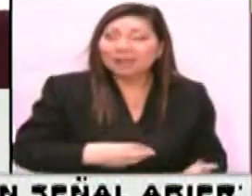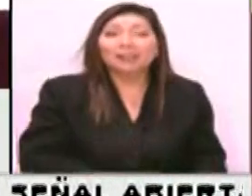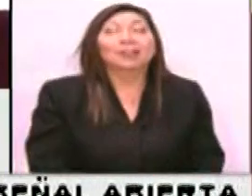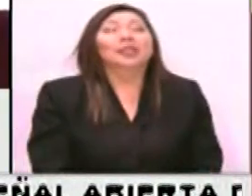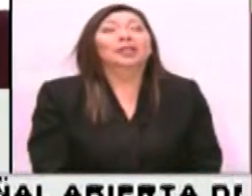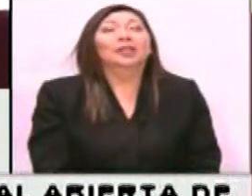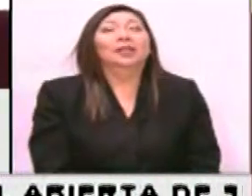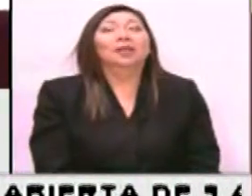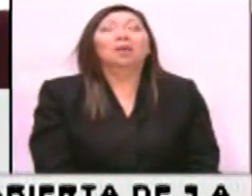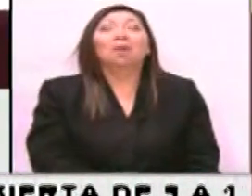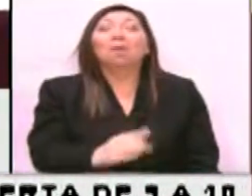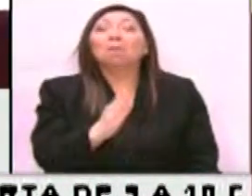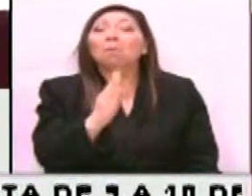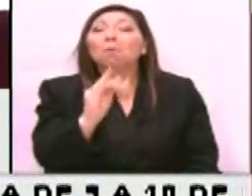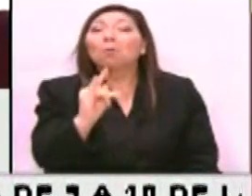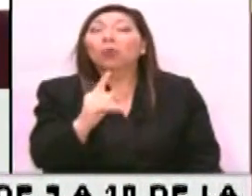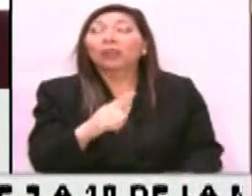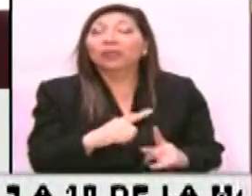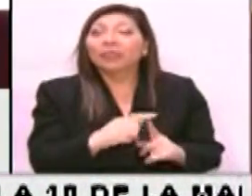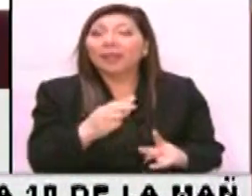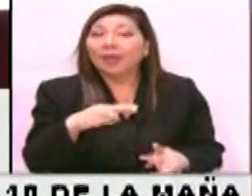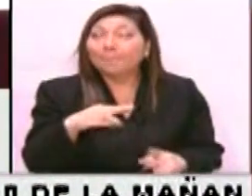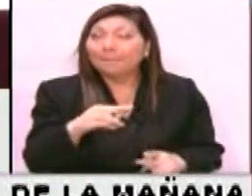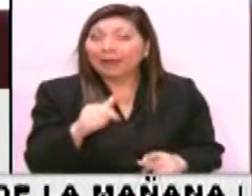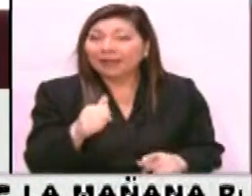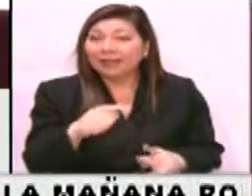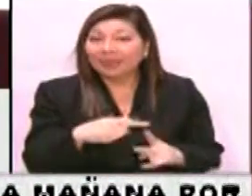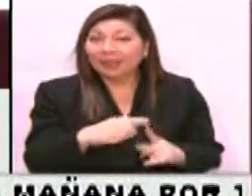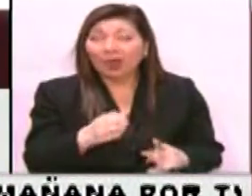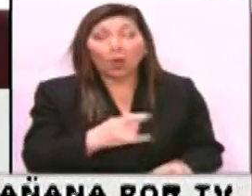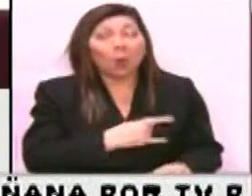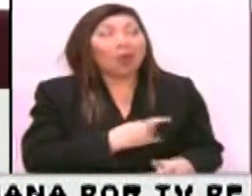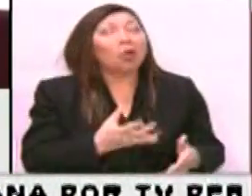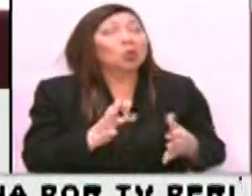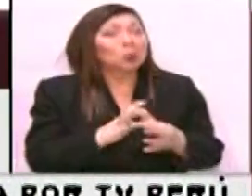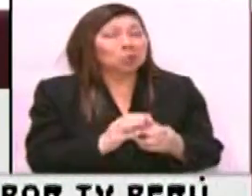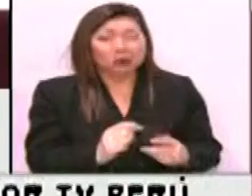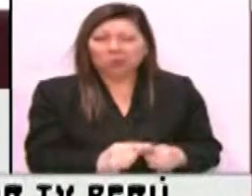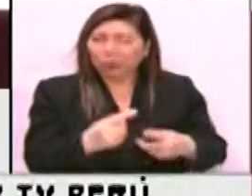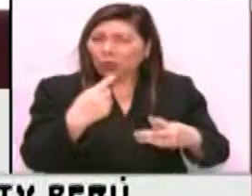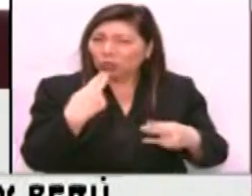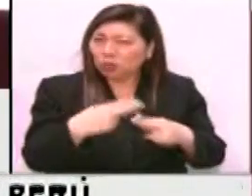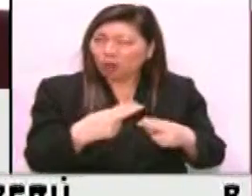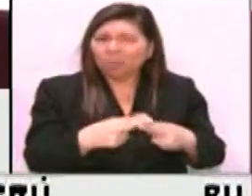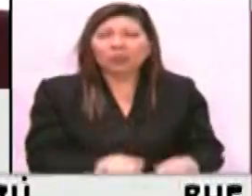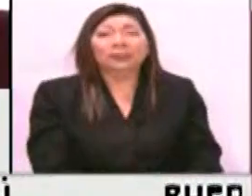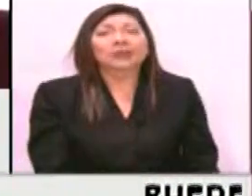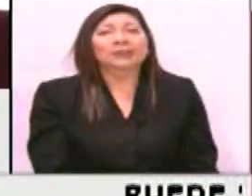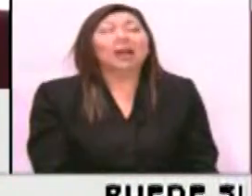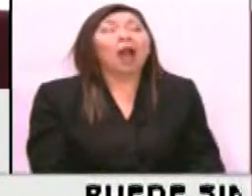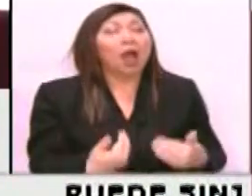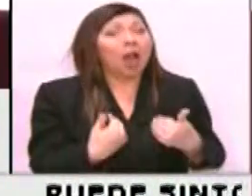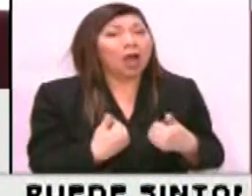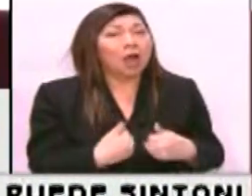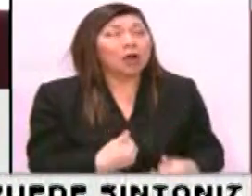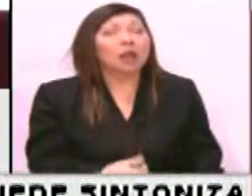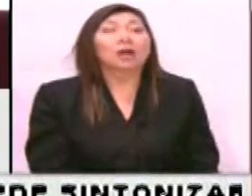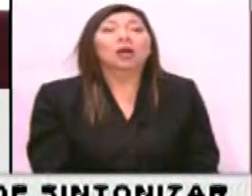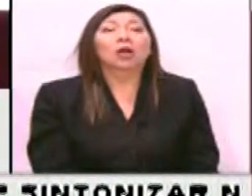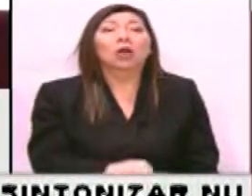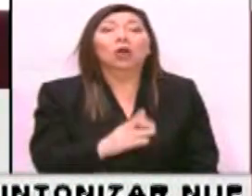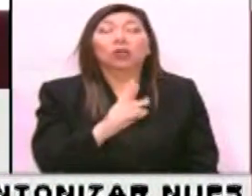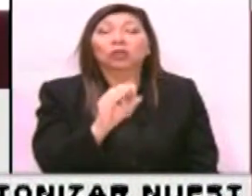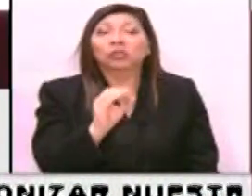Traceñiz, como Alberto Bustamante, que fue compañero mío de la universidad. Tengo abogados como Rosario